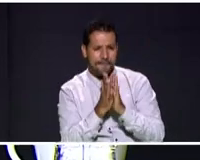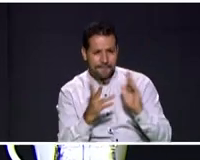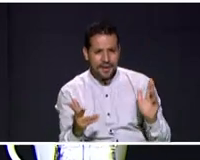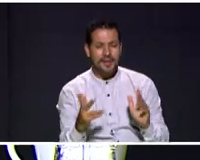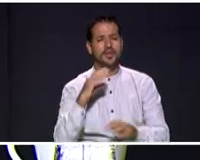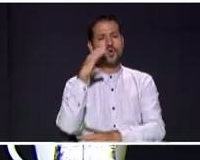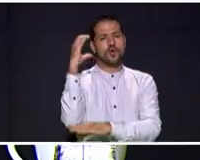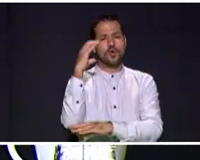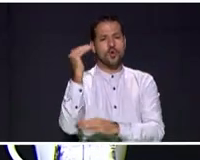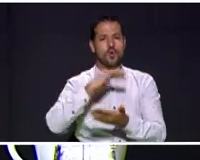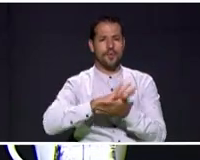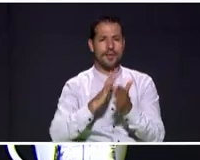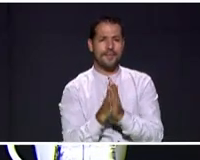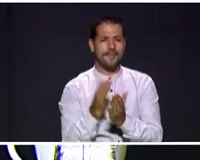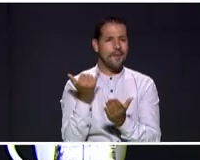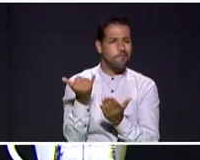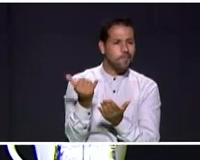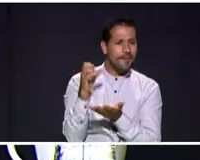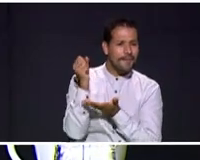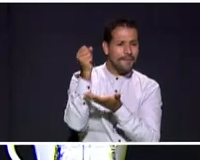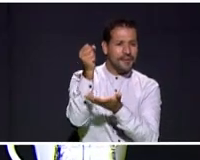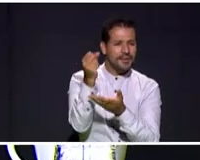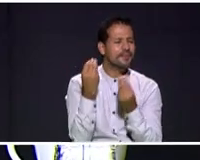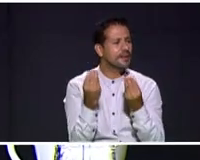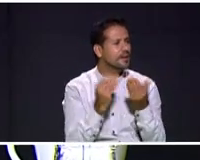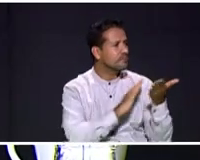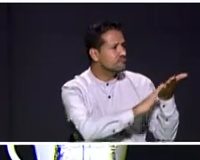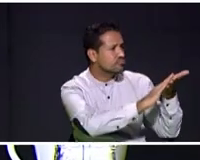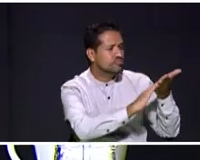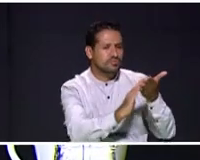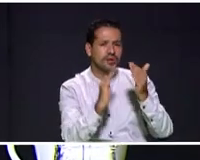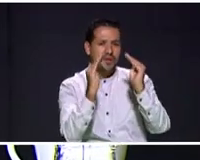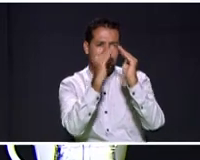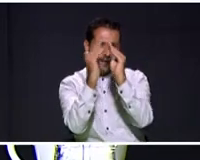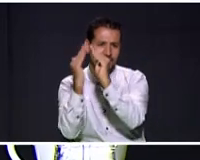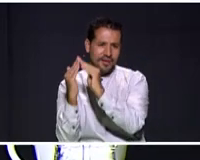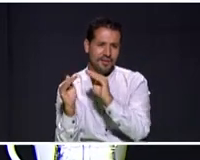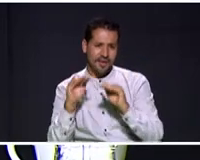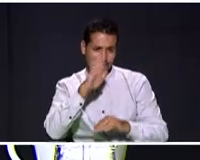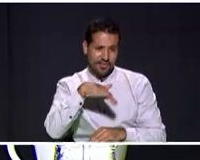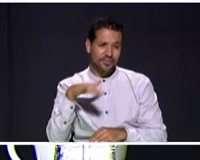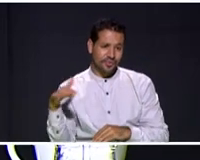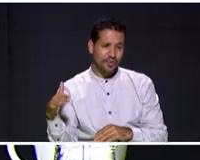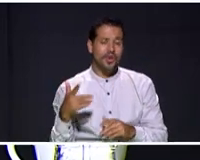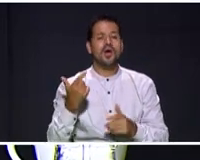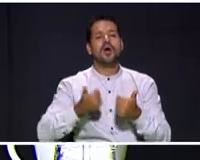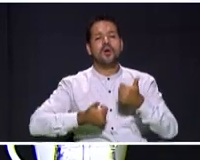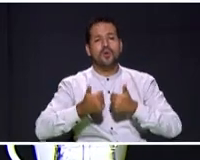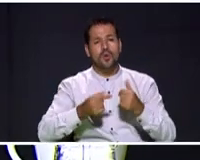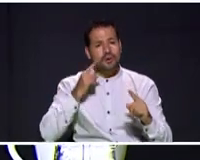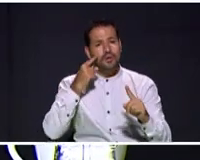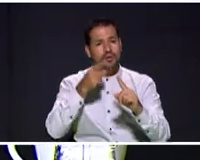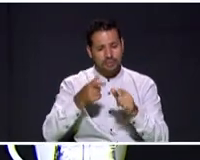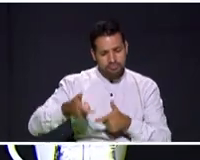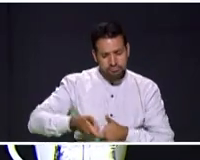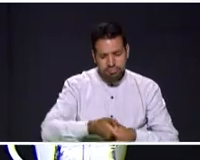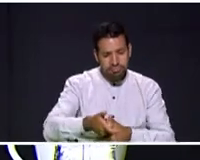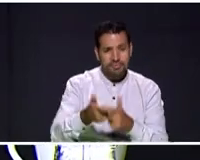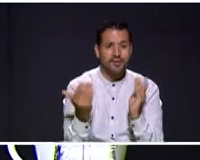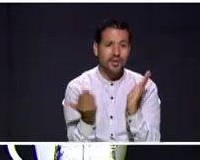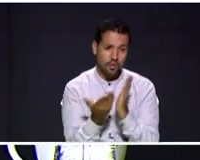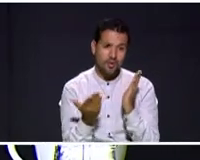para poder intervenir la vivienda antioquia tenemos que hacerlo y tenemos que ello también del punto de vista del acueducto y el alcantarillado ahora educación que no se me